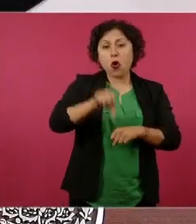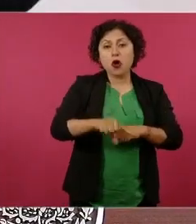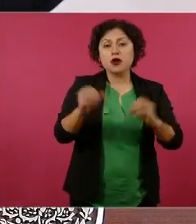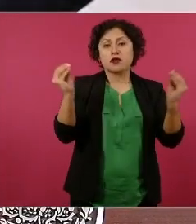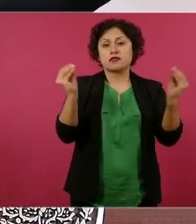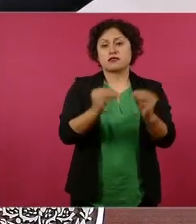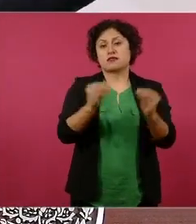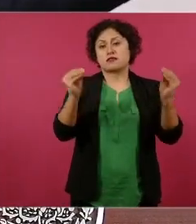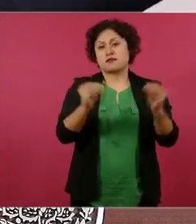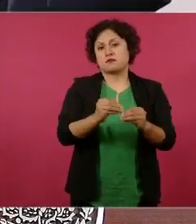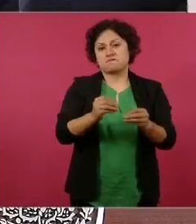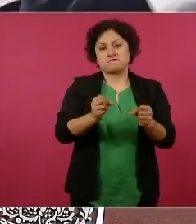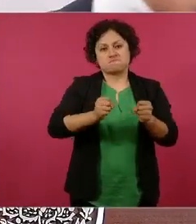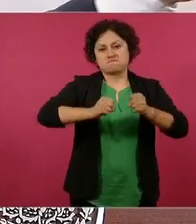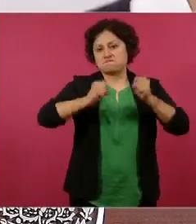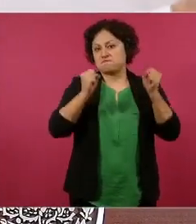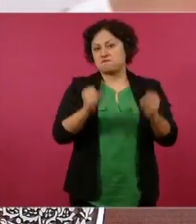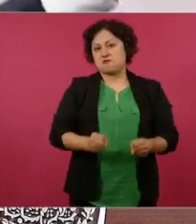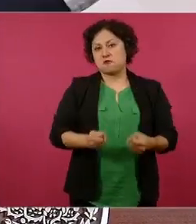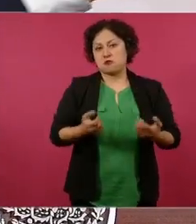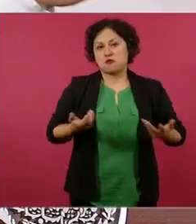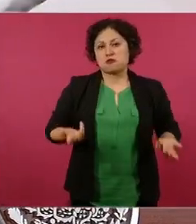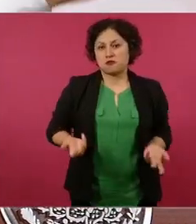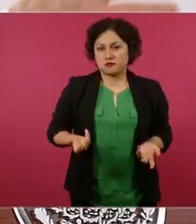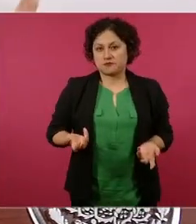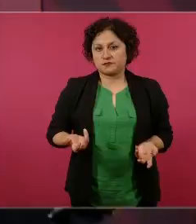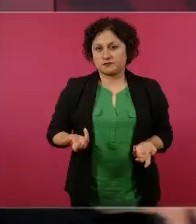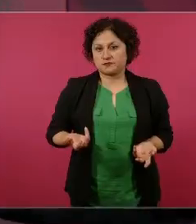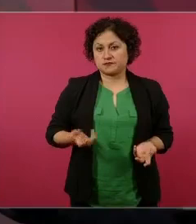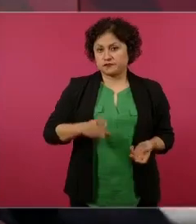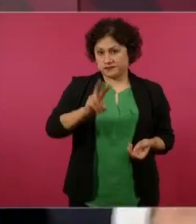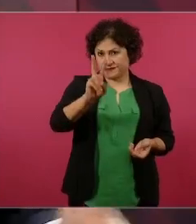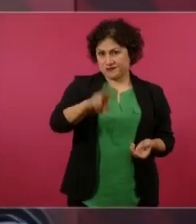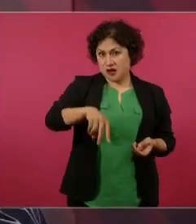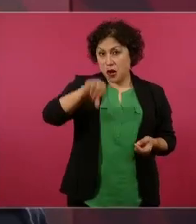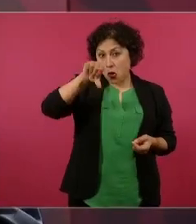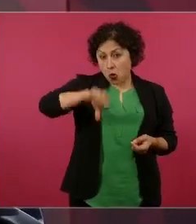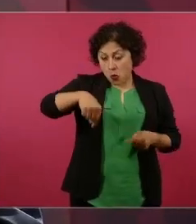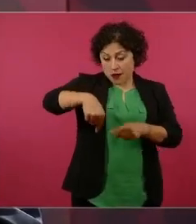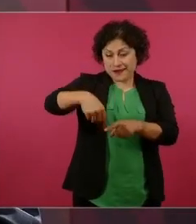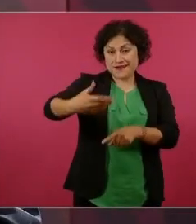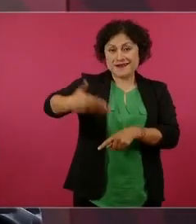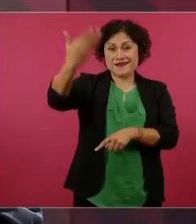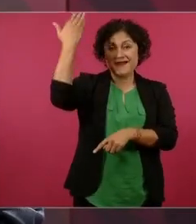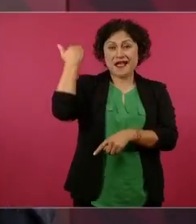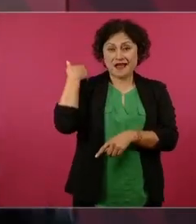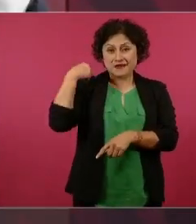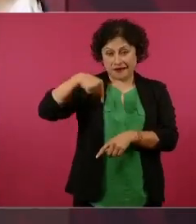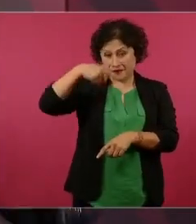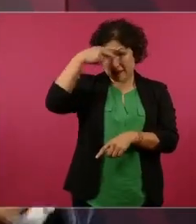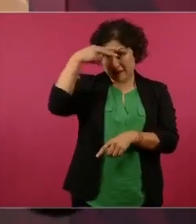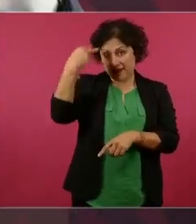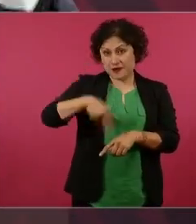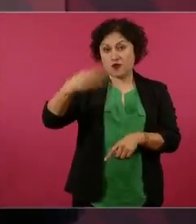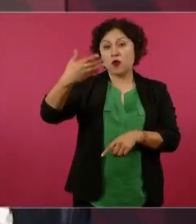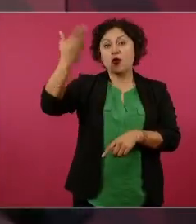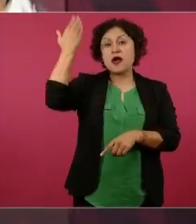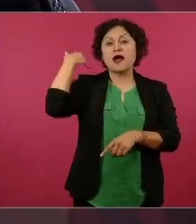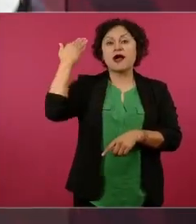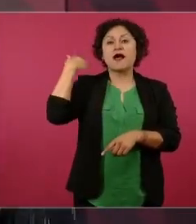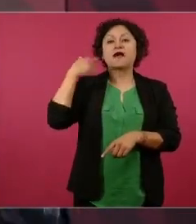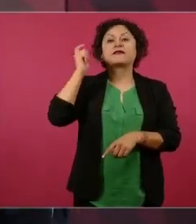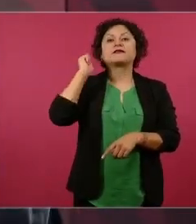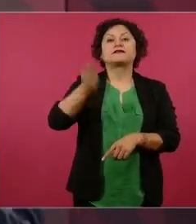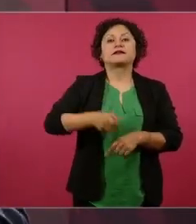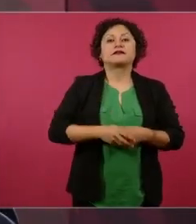Lo que se hacía aquí antes, ¿no? Que se ponían así frente a la cámara. No me va a temblar